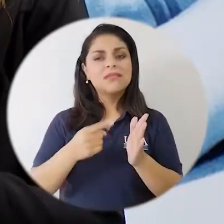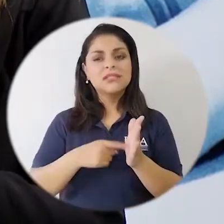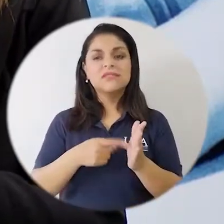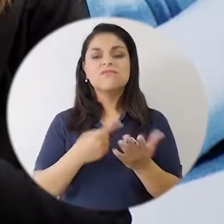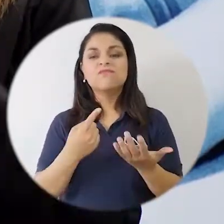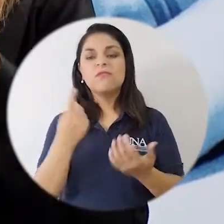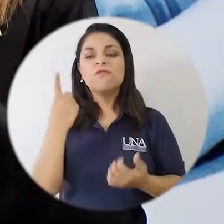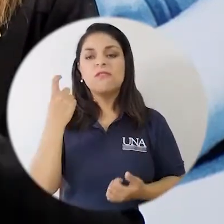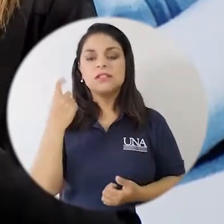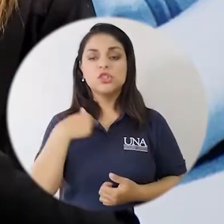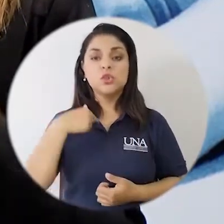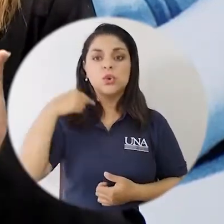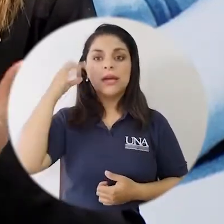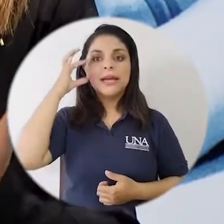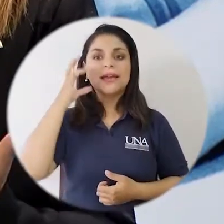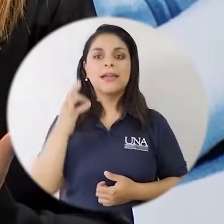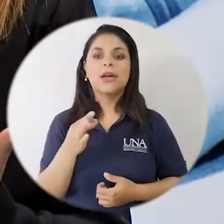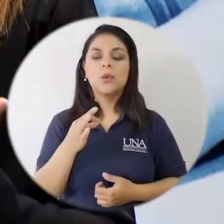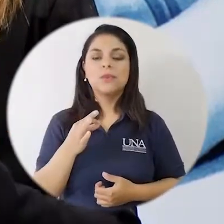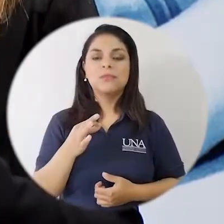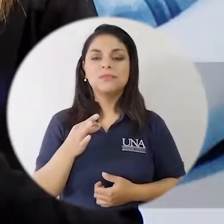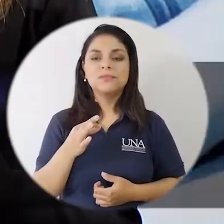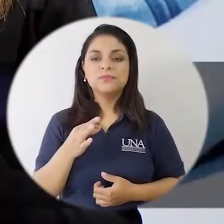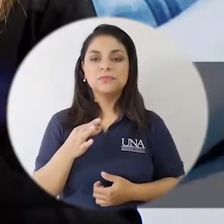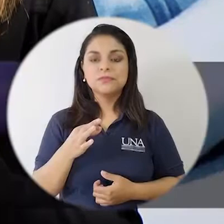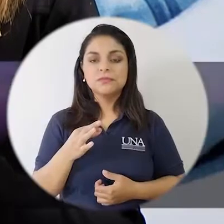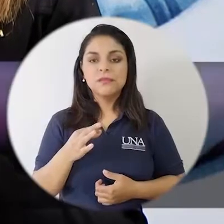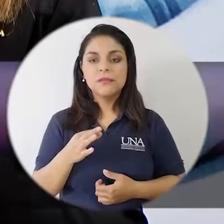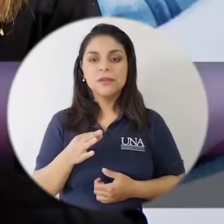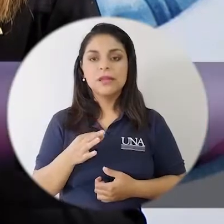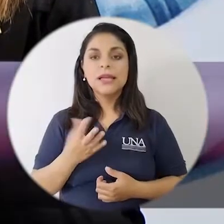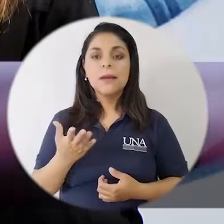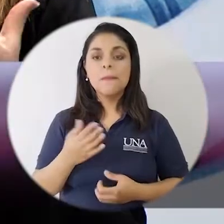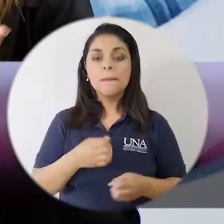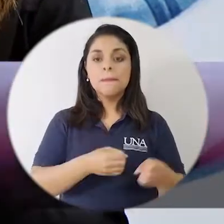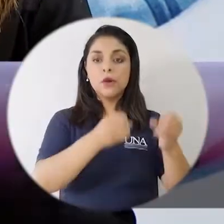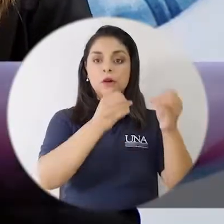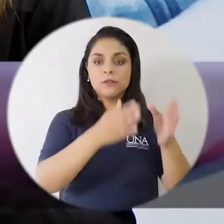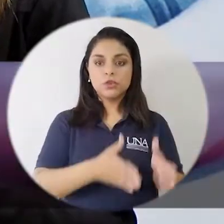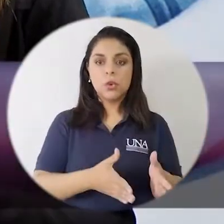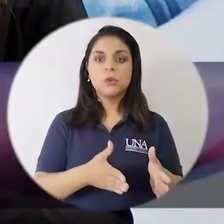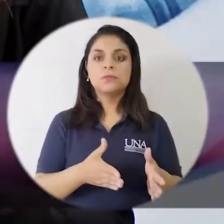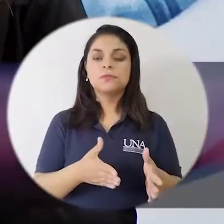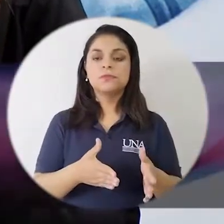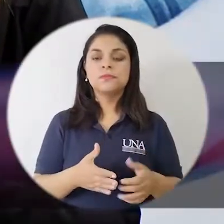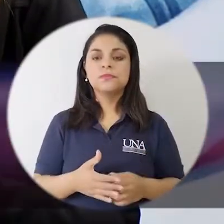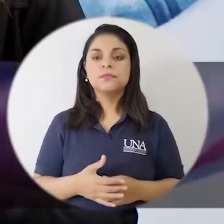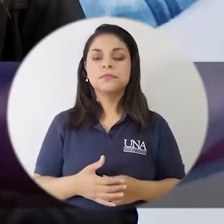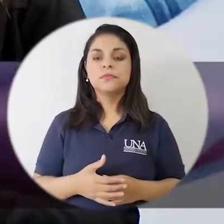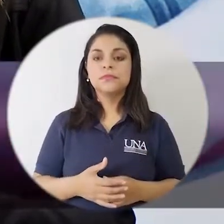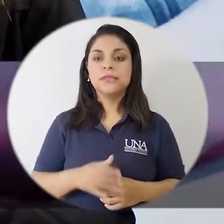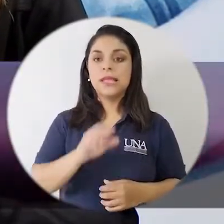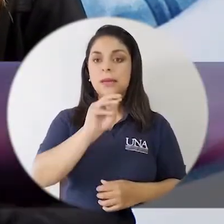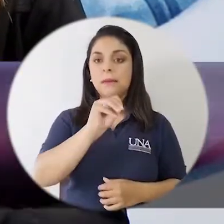falta, bueno, y creo que estamos en un buen camino. El